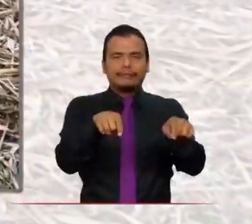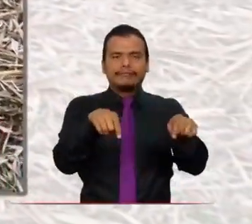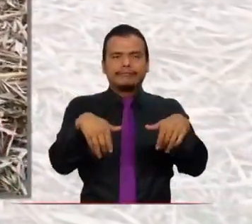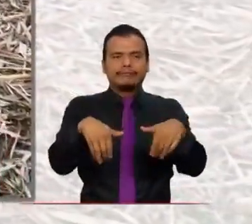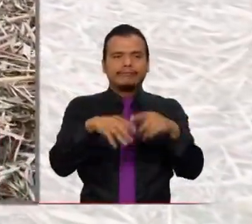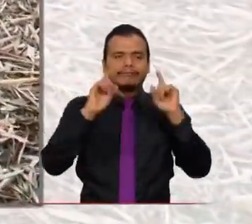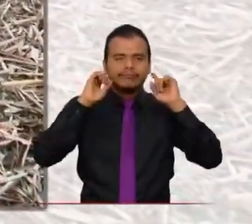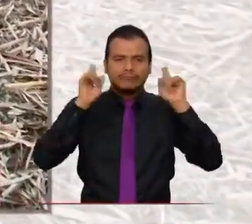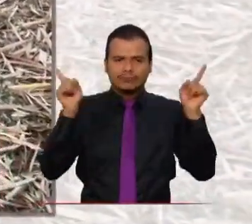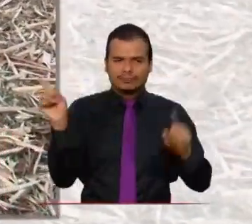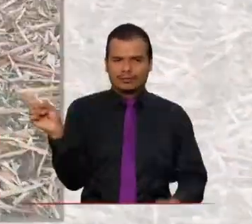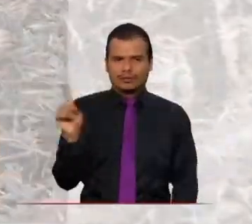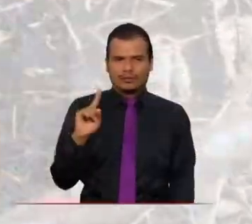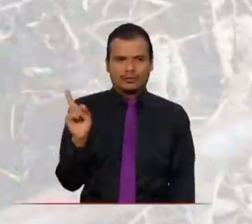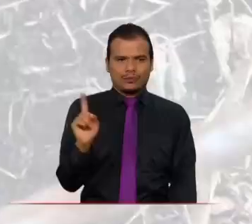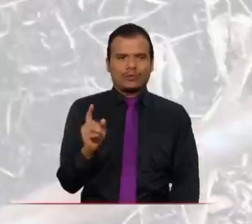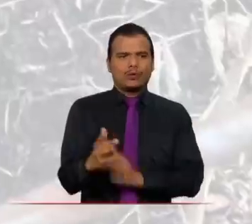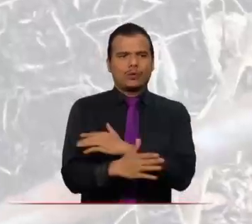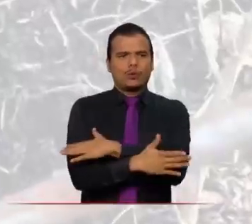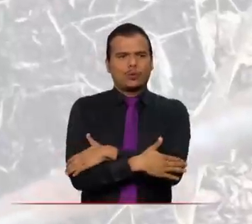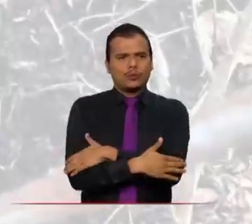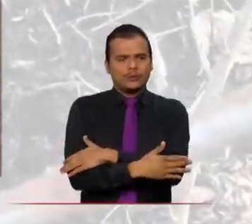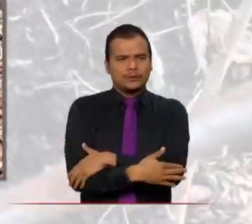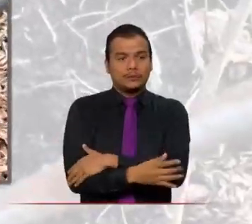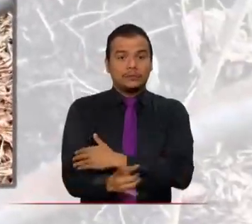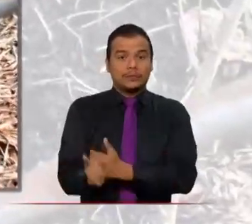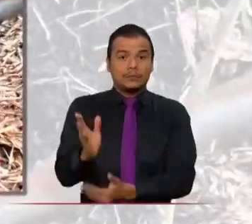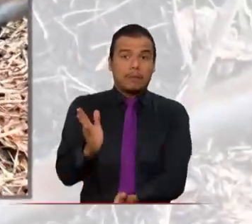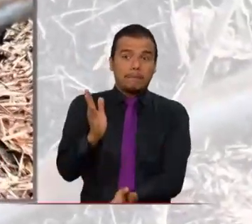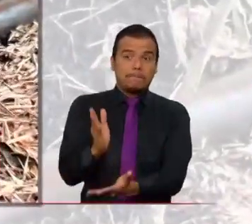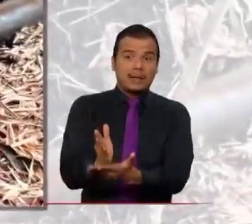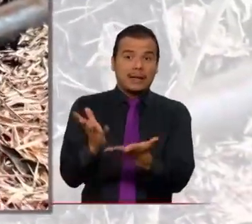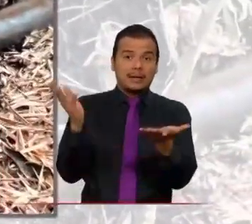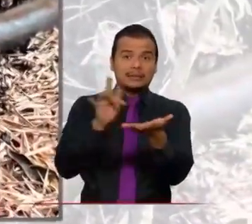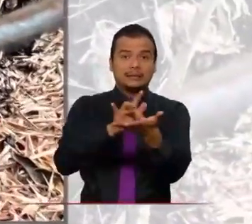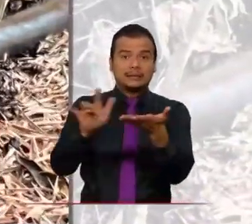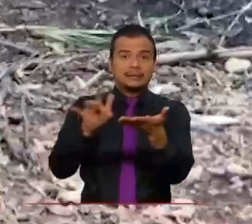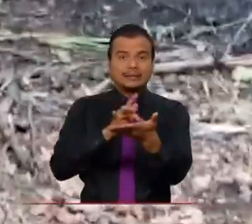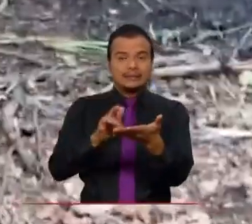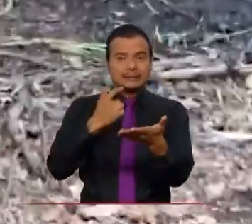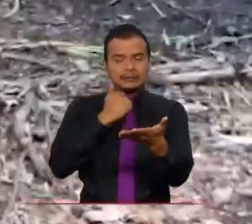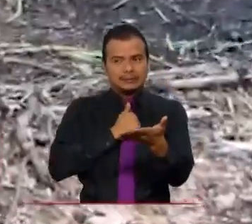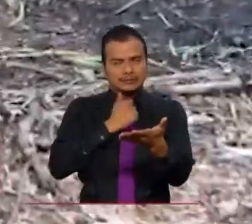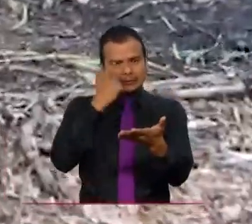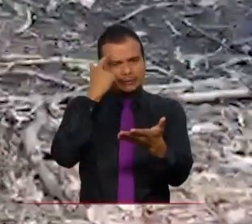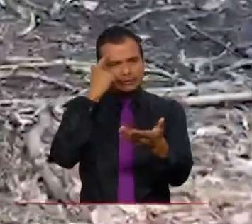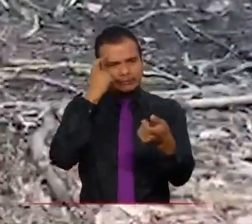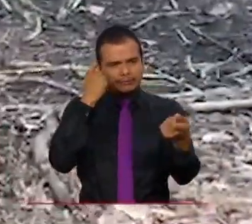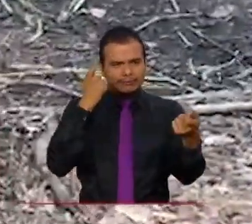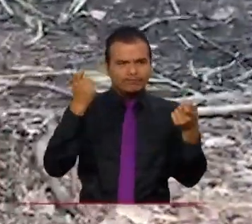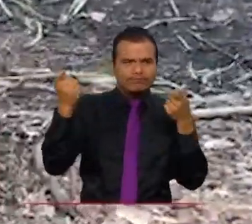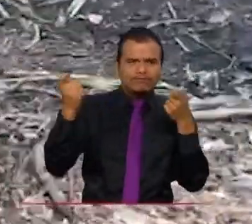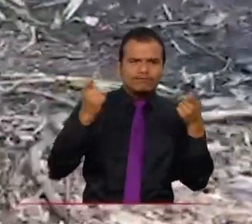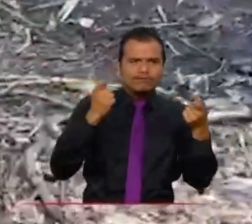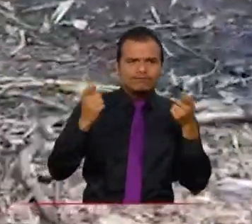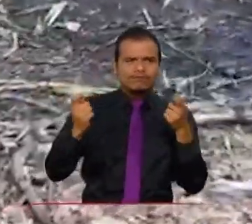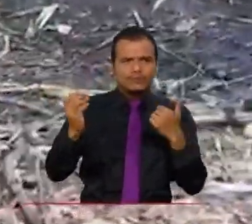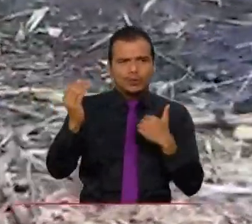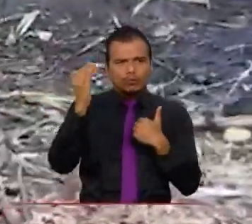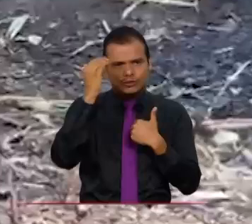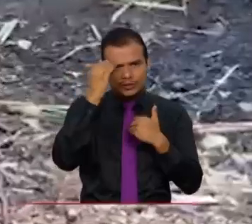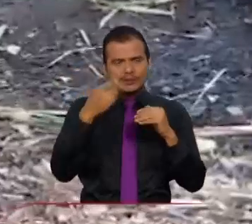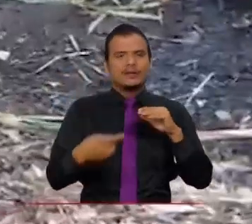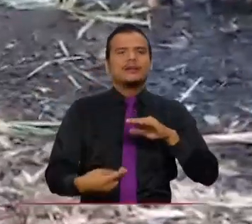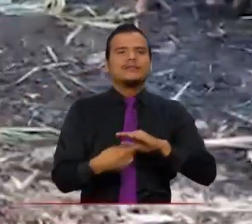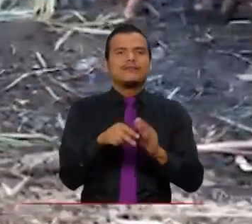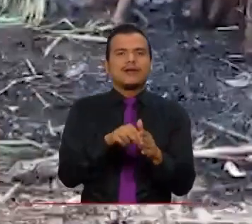eh ser juiciosos cuando ocurre una emergencia ser muy concientes de lo que estamos haciendo O sea todo esto es volver a la